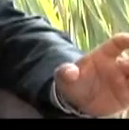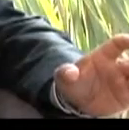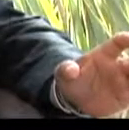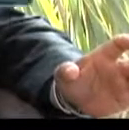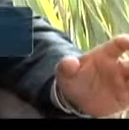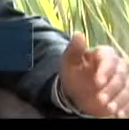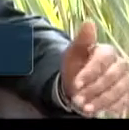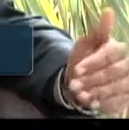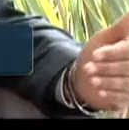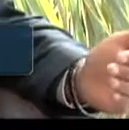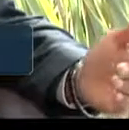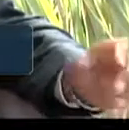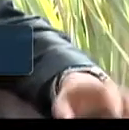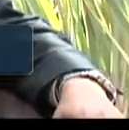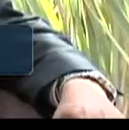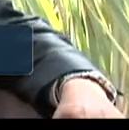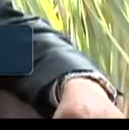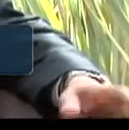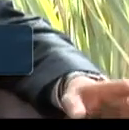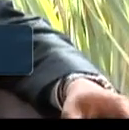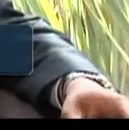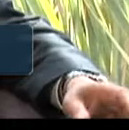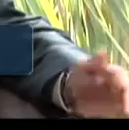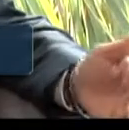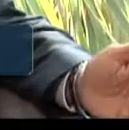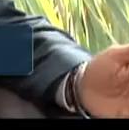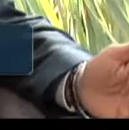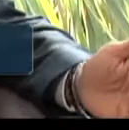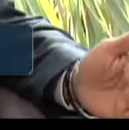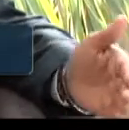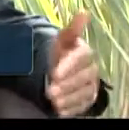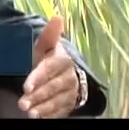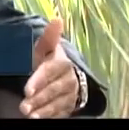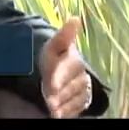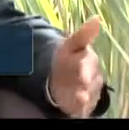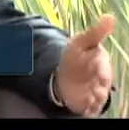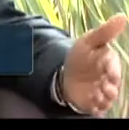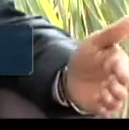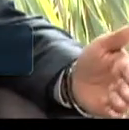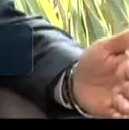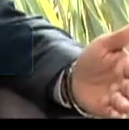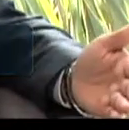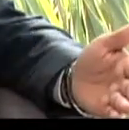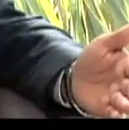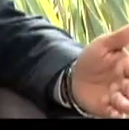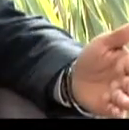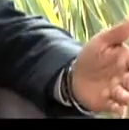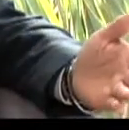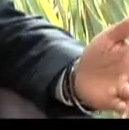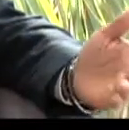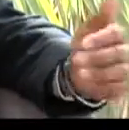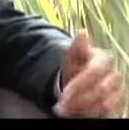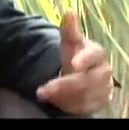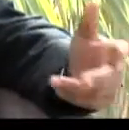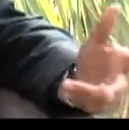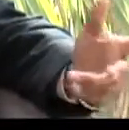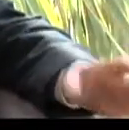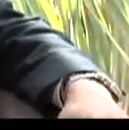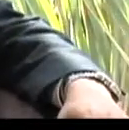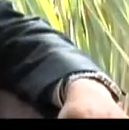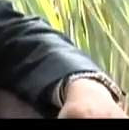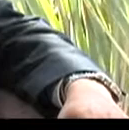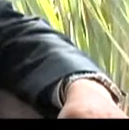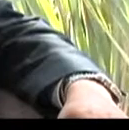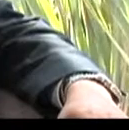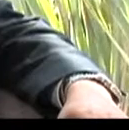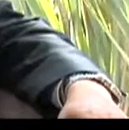estados donde hay comunidades étnicas, grupos étnicos, se acentuó la cuestión del bilingüismo, pero